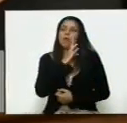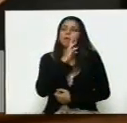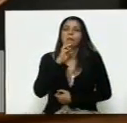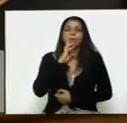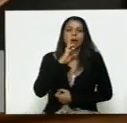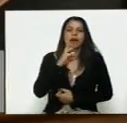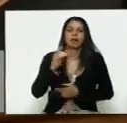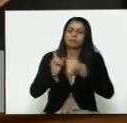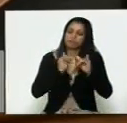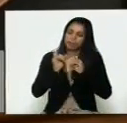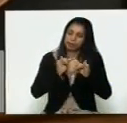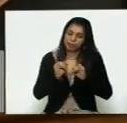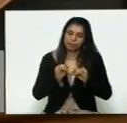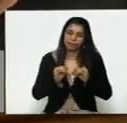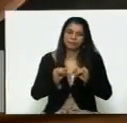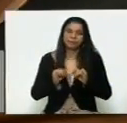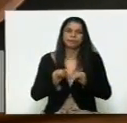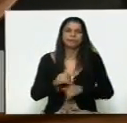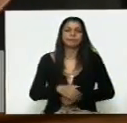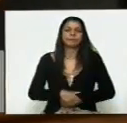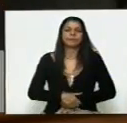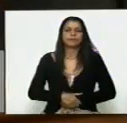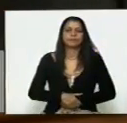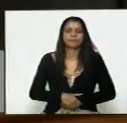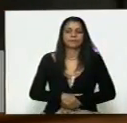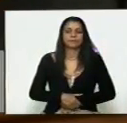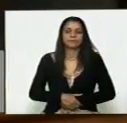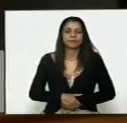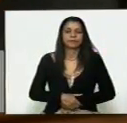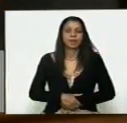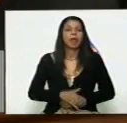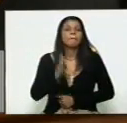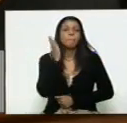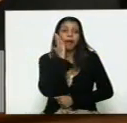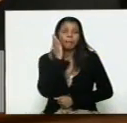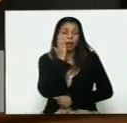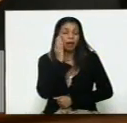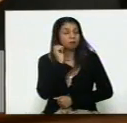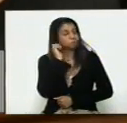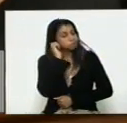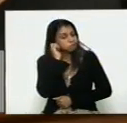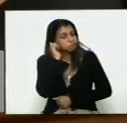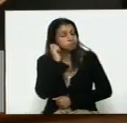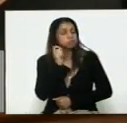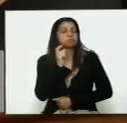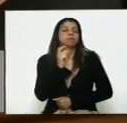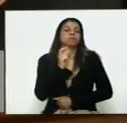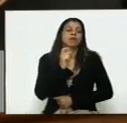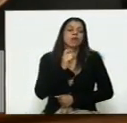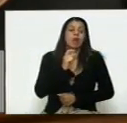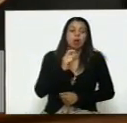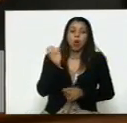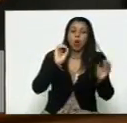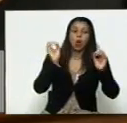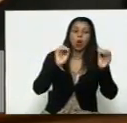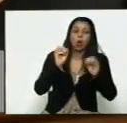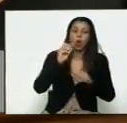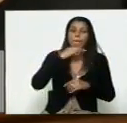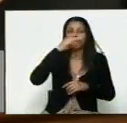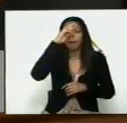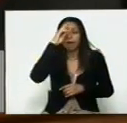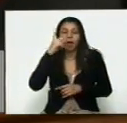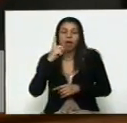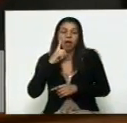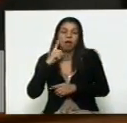los niños o niñas. Las madres y los padres en condición de trabajador,